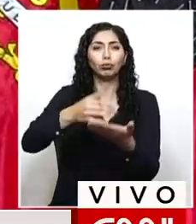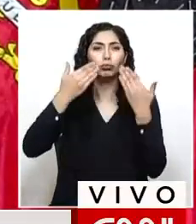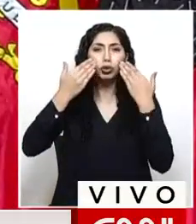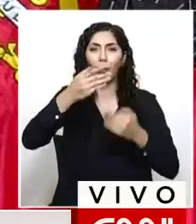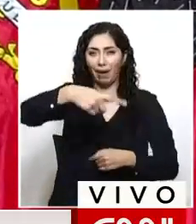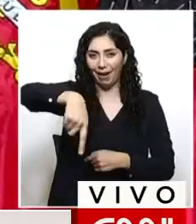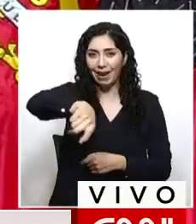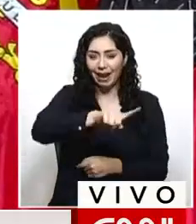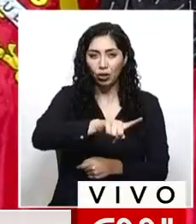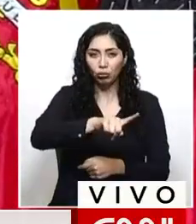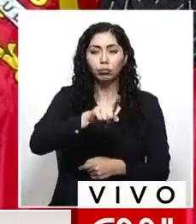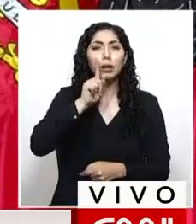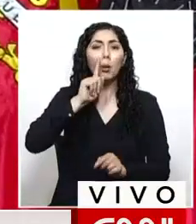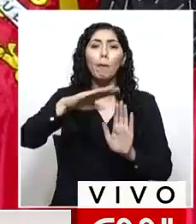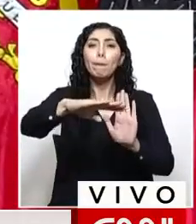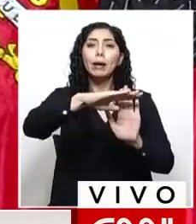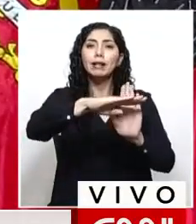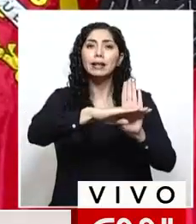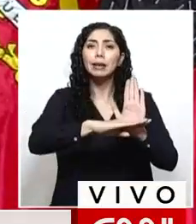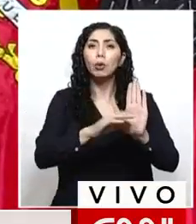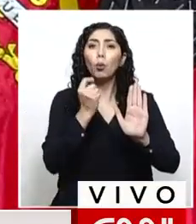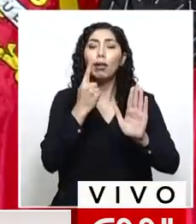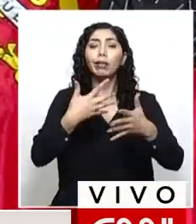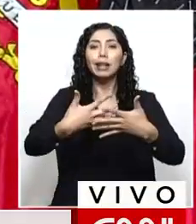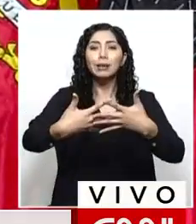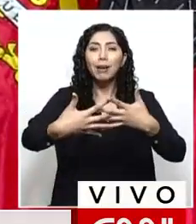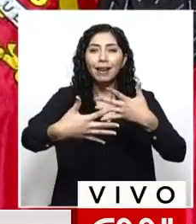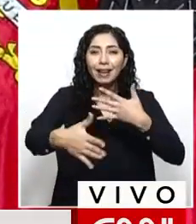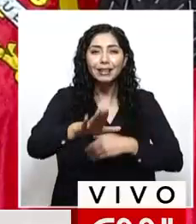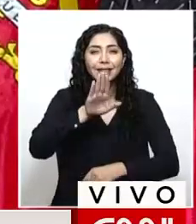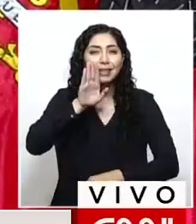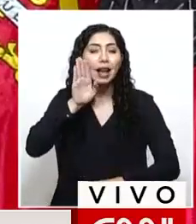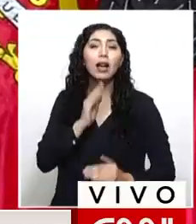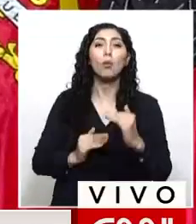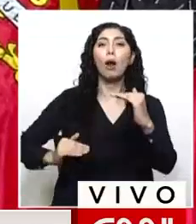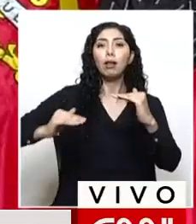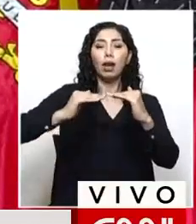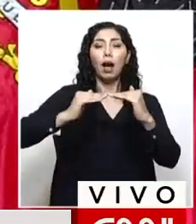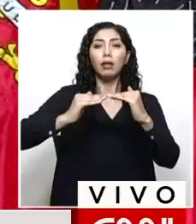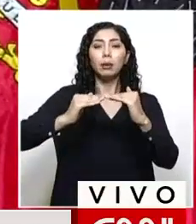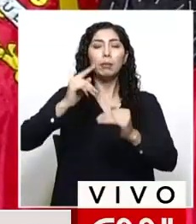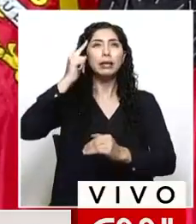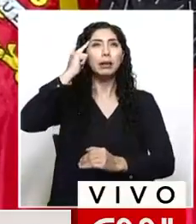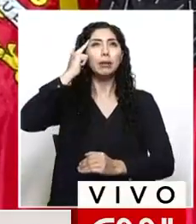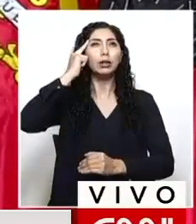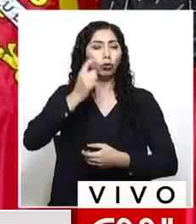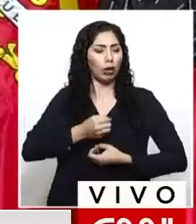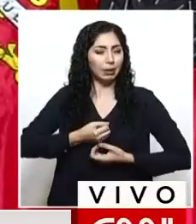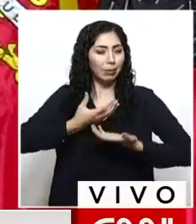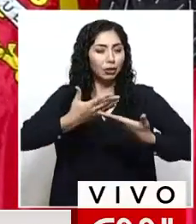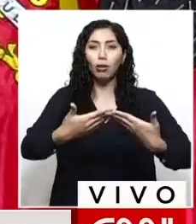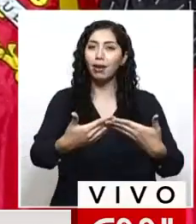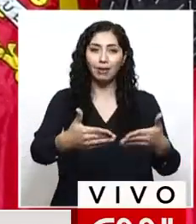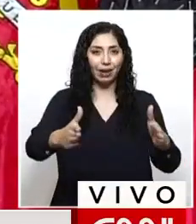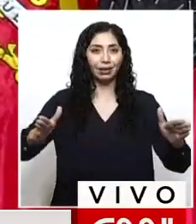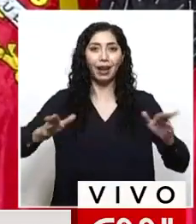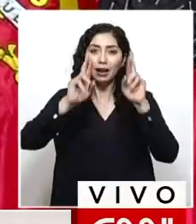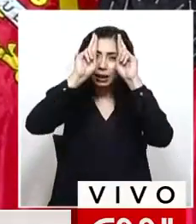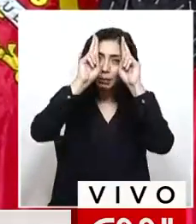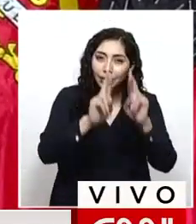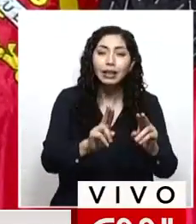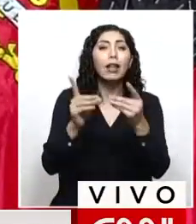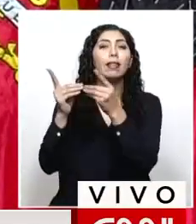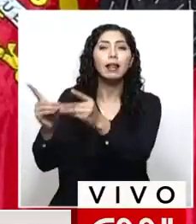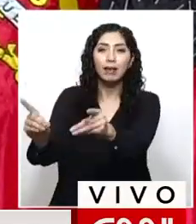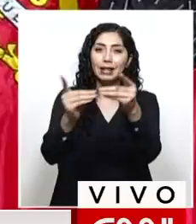consagrando principios como la transparencia, la igualdad, la libertad de pensamiento y de expresión, el respeto a la diversidad y